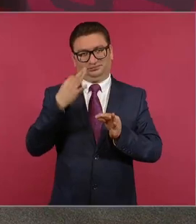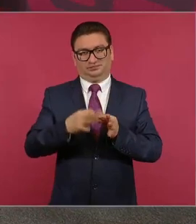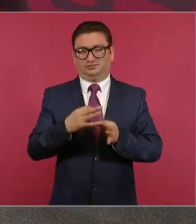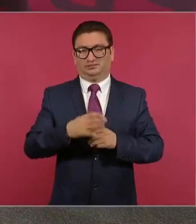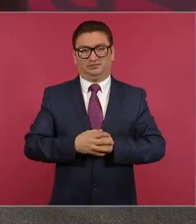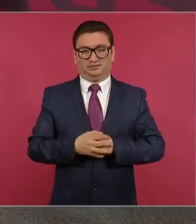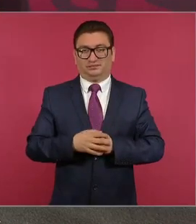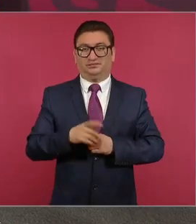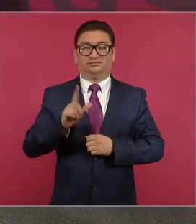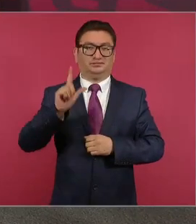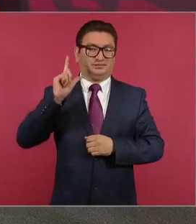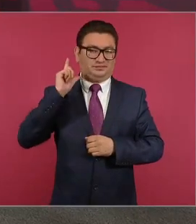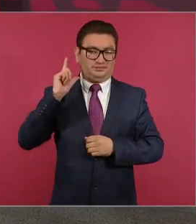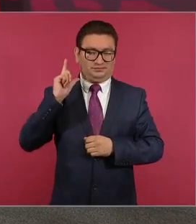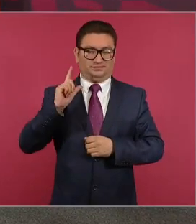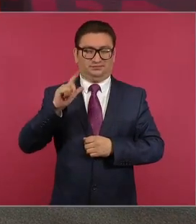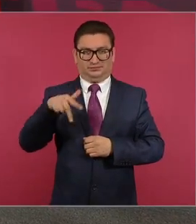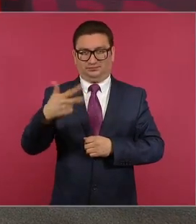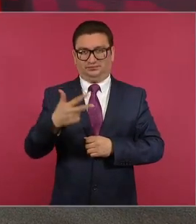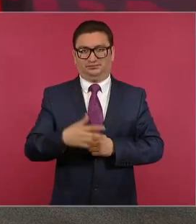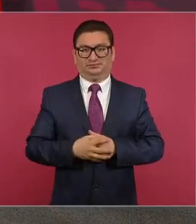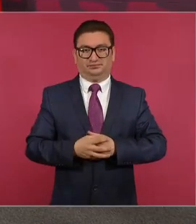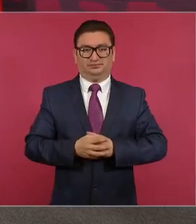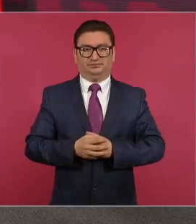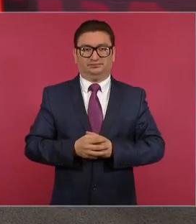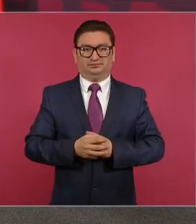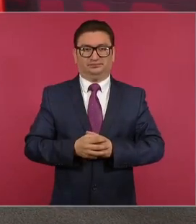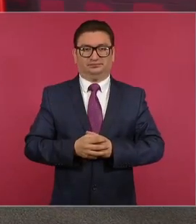el lunes 3,